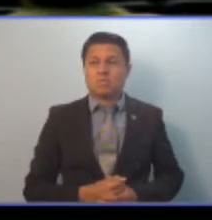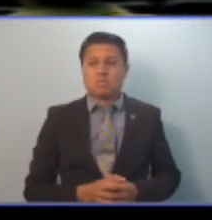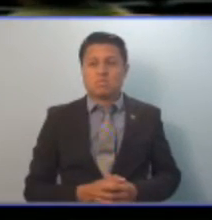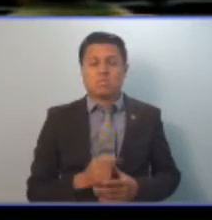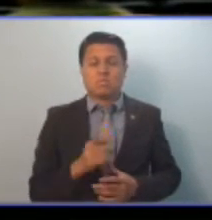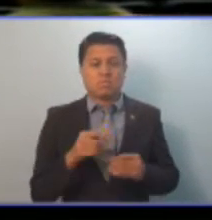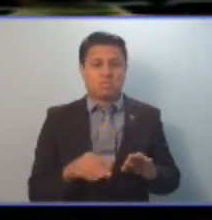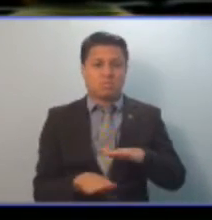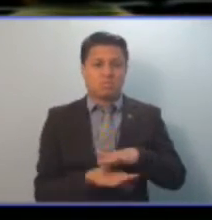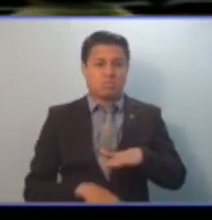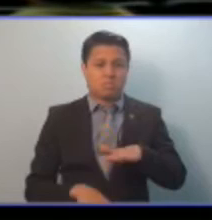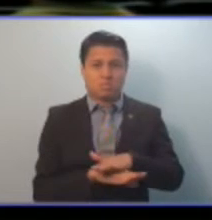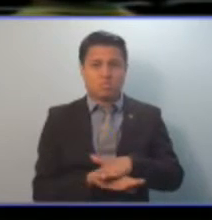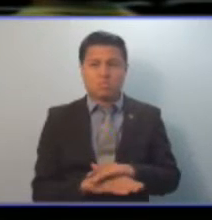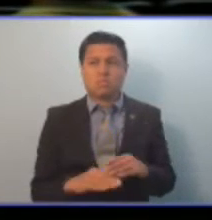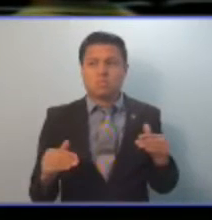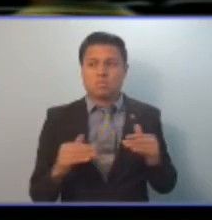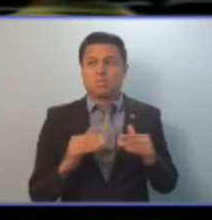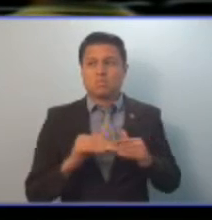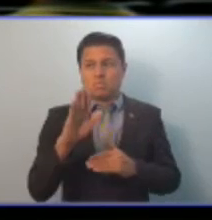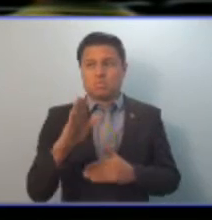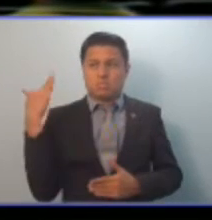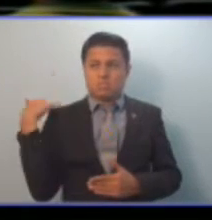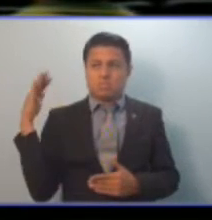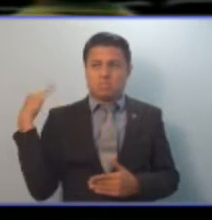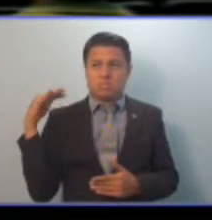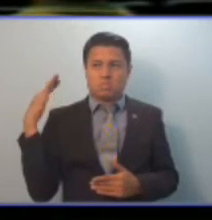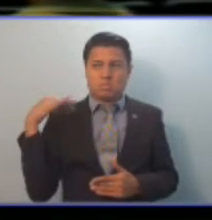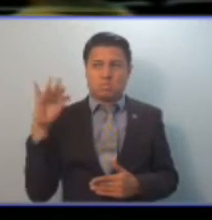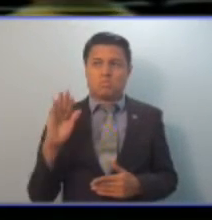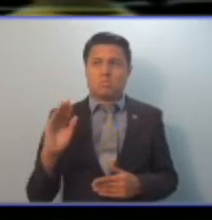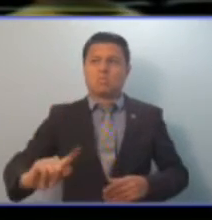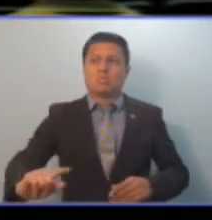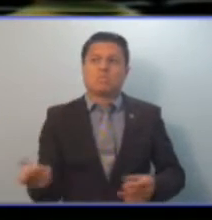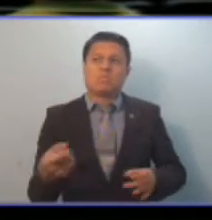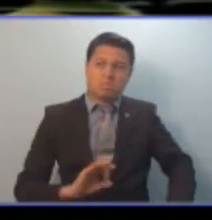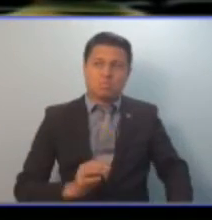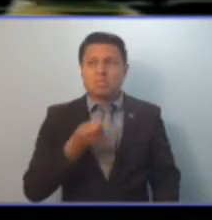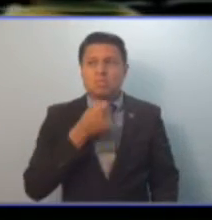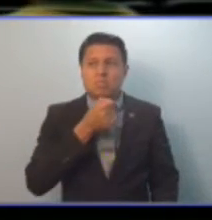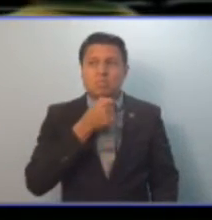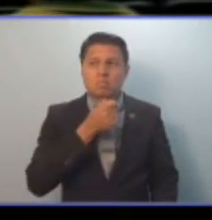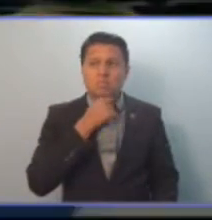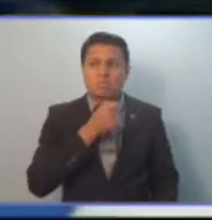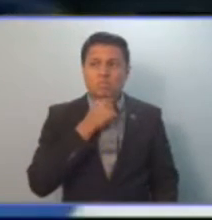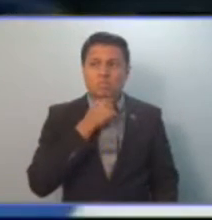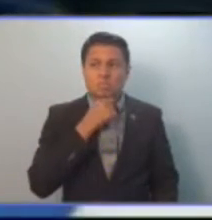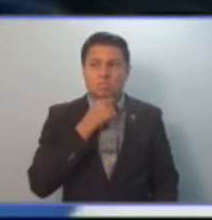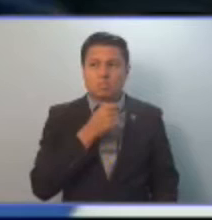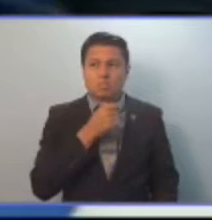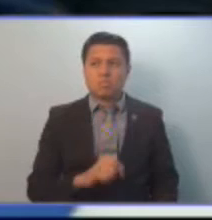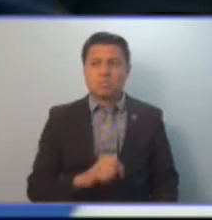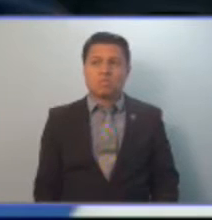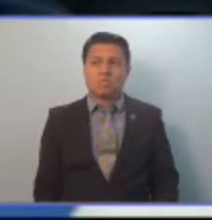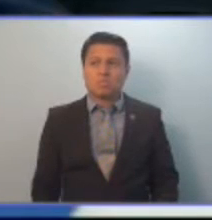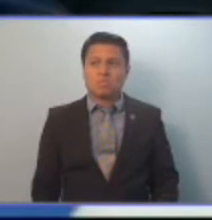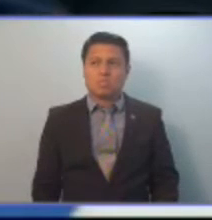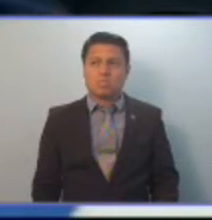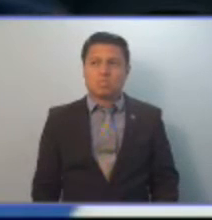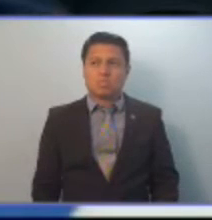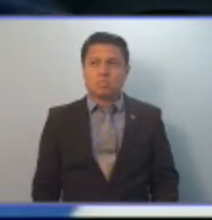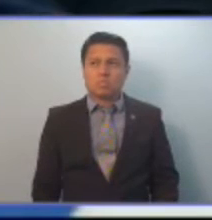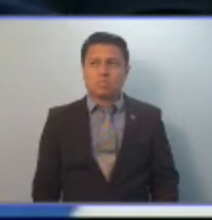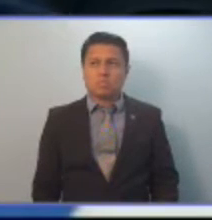base a eso, a su experiencia laboral y formación académica, ¿a qué sala de la Corte Suprema de Justicia pretende